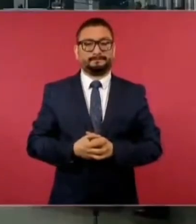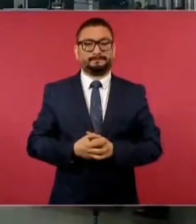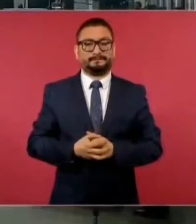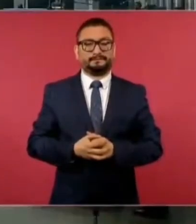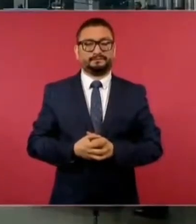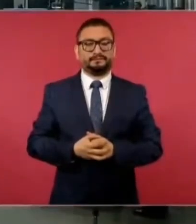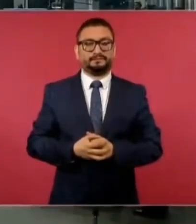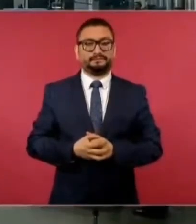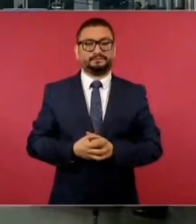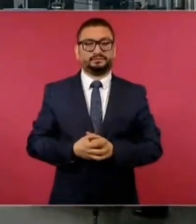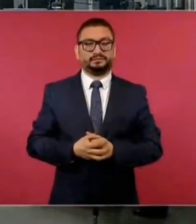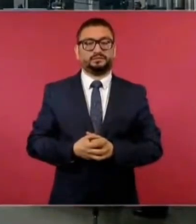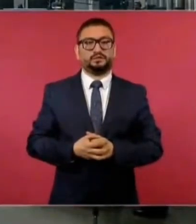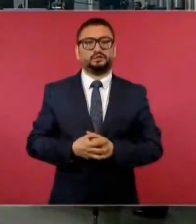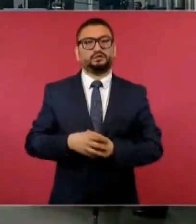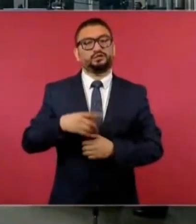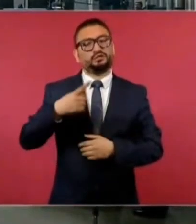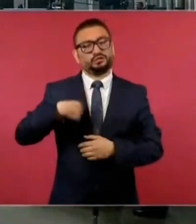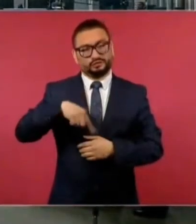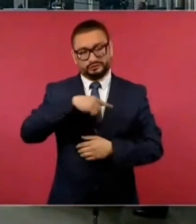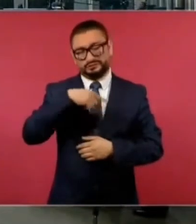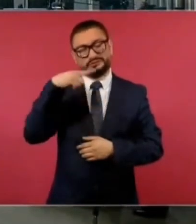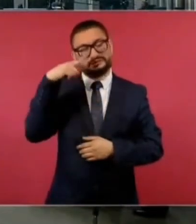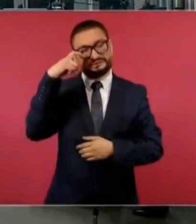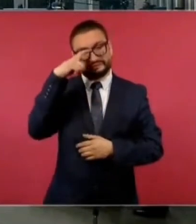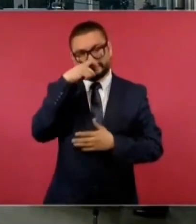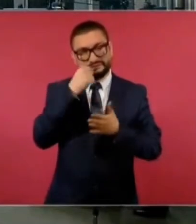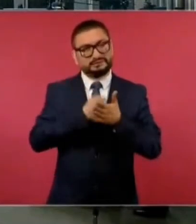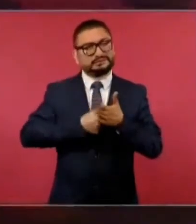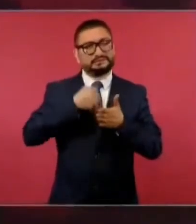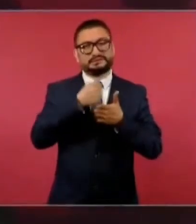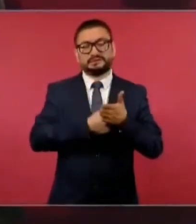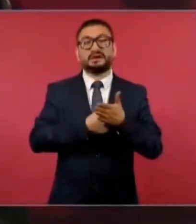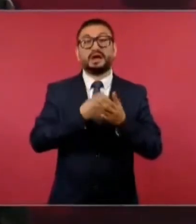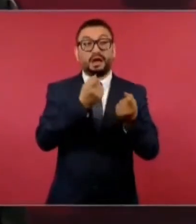Nos costó trabajo incluso con los que aceptaron,